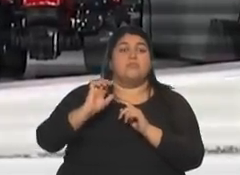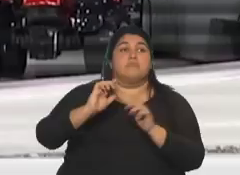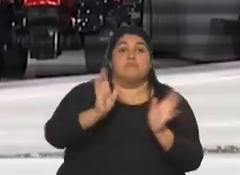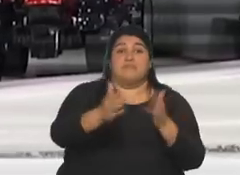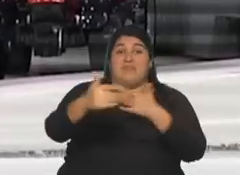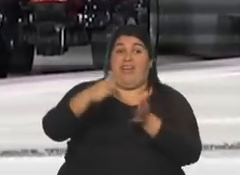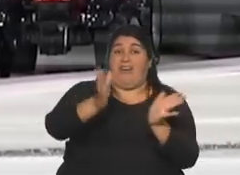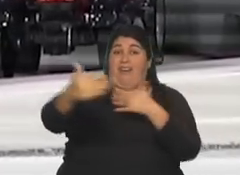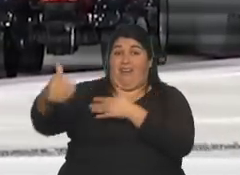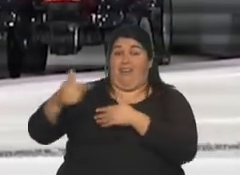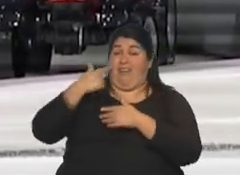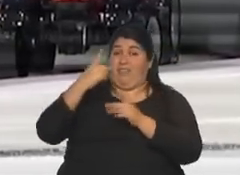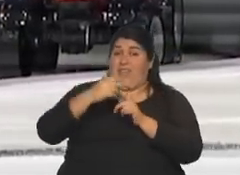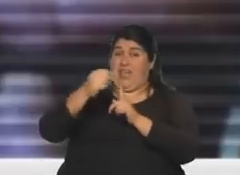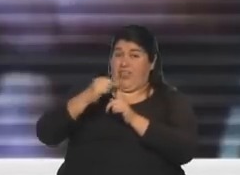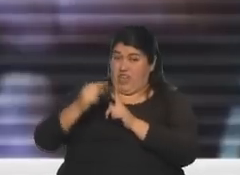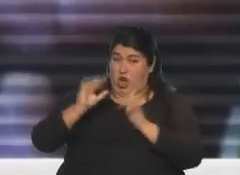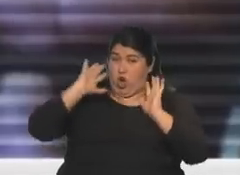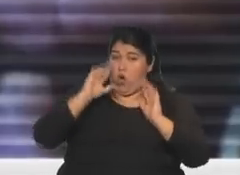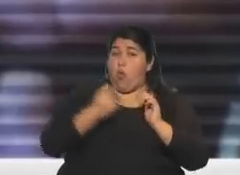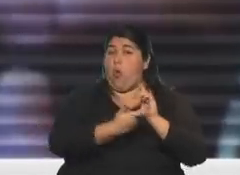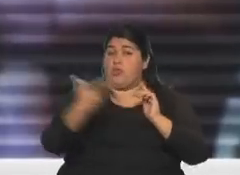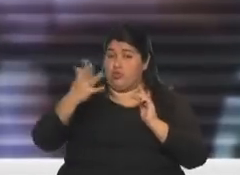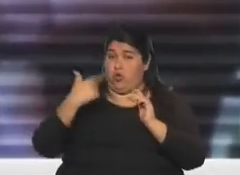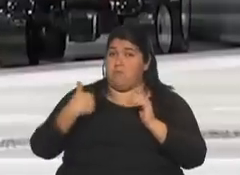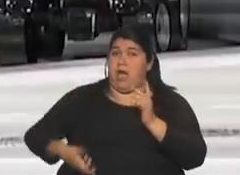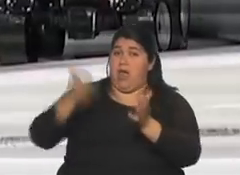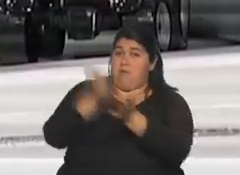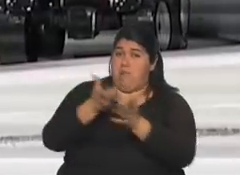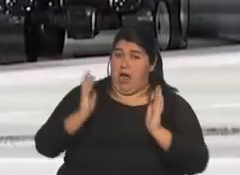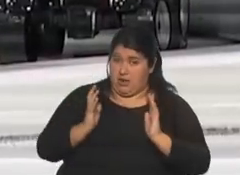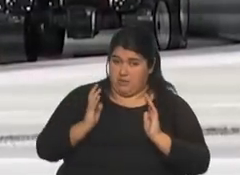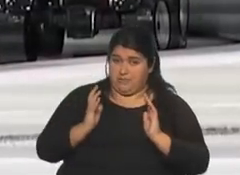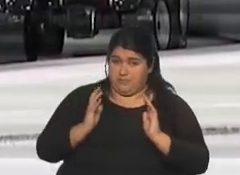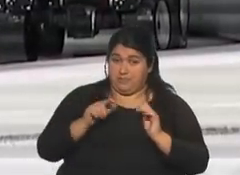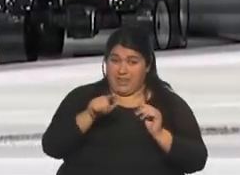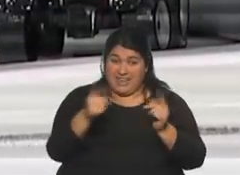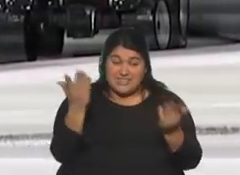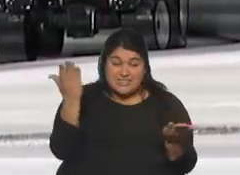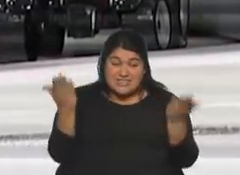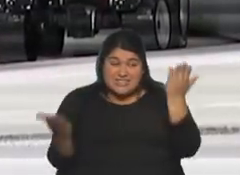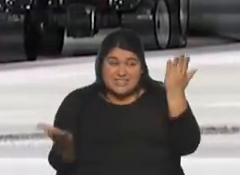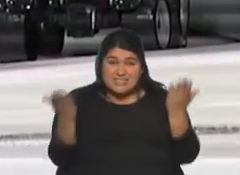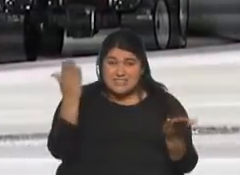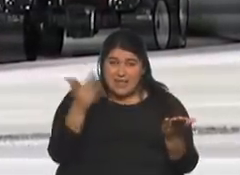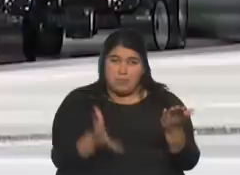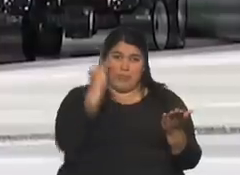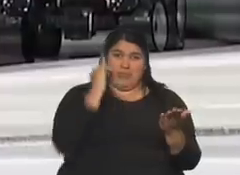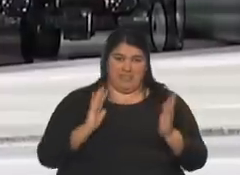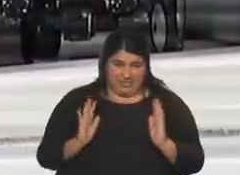que poner para comprarme el tractor. Está bueno. Es una medida buena esta. Es la que a vos te sirve como productor. Obvio. Ahora